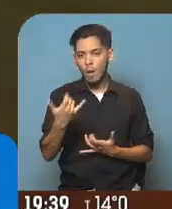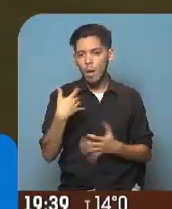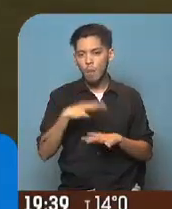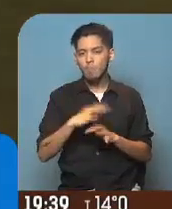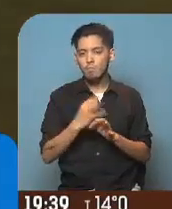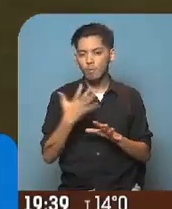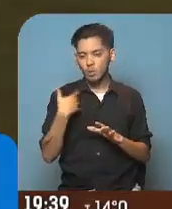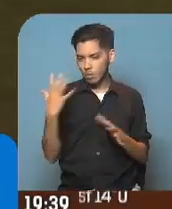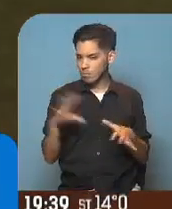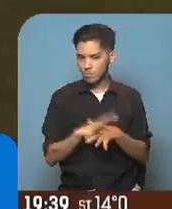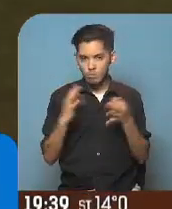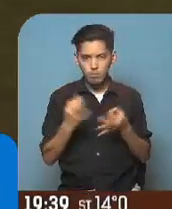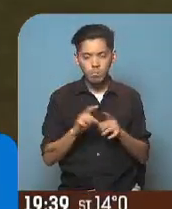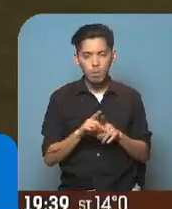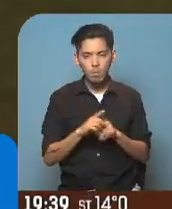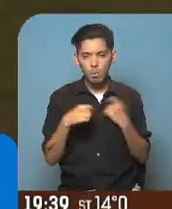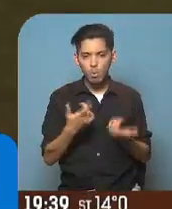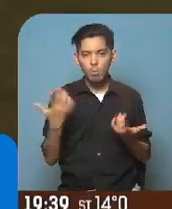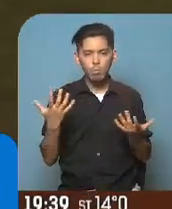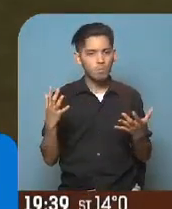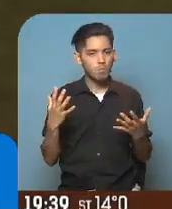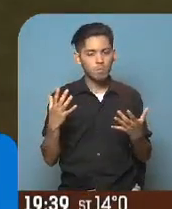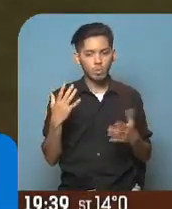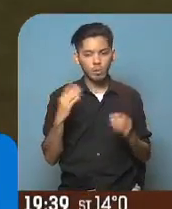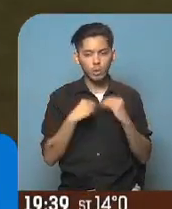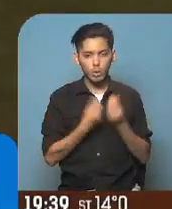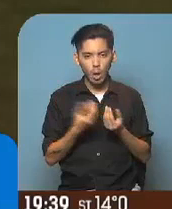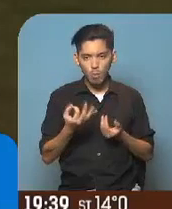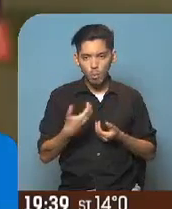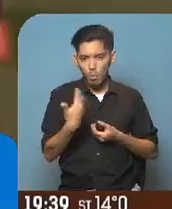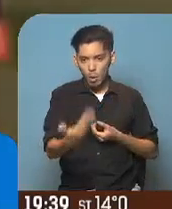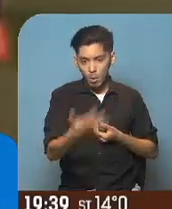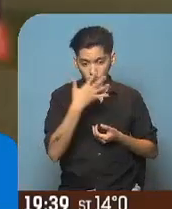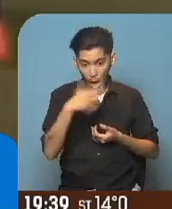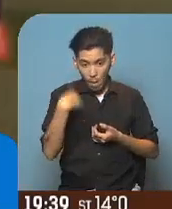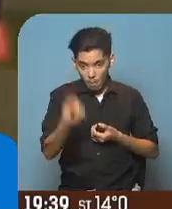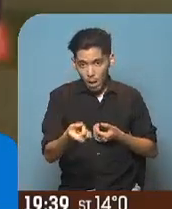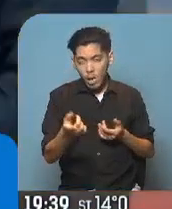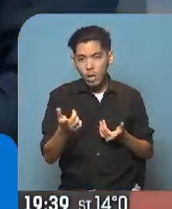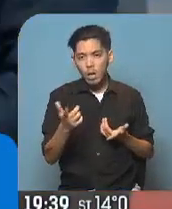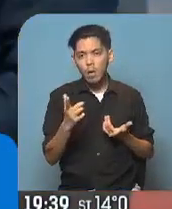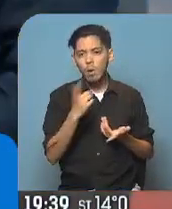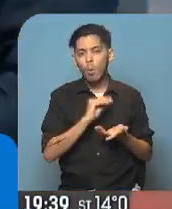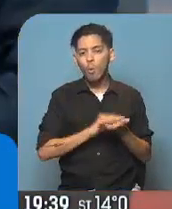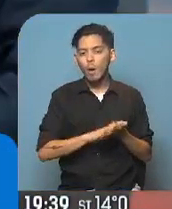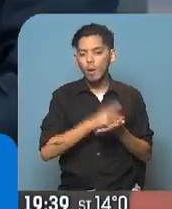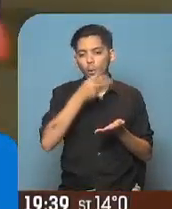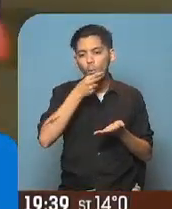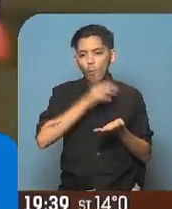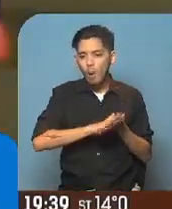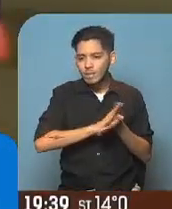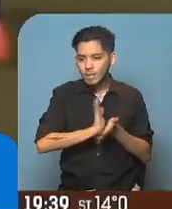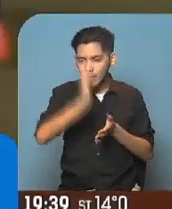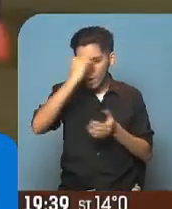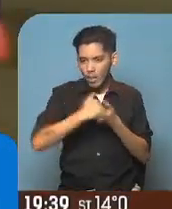excelente y que dio muy buenos resultados después de ahí me parece como un vacío no sólo en los psicológicos